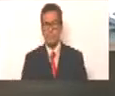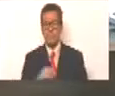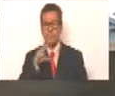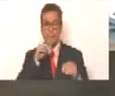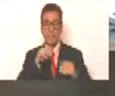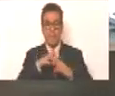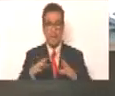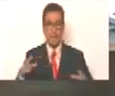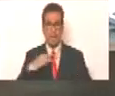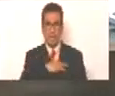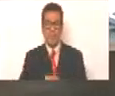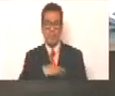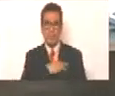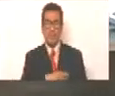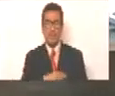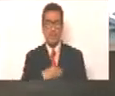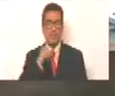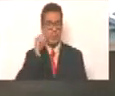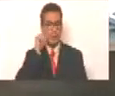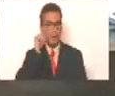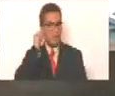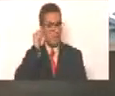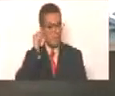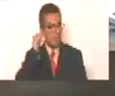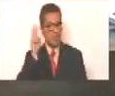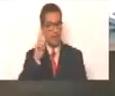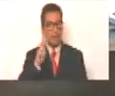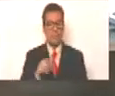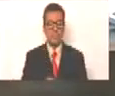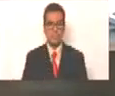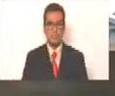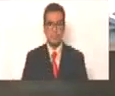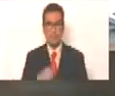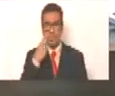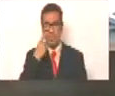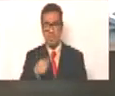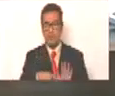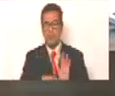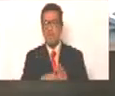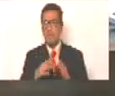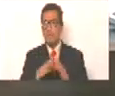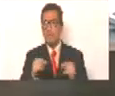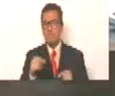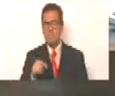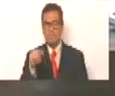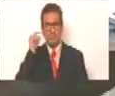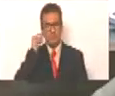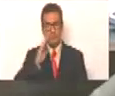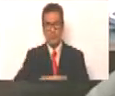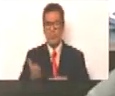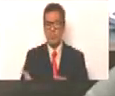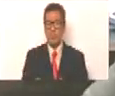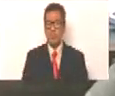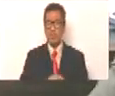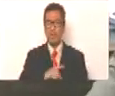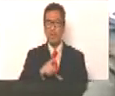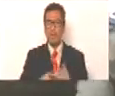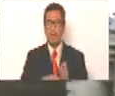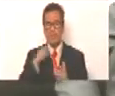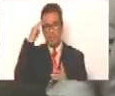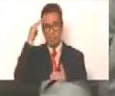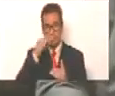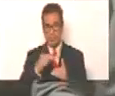misión Mujeres Venezuela, donde nos visibilizamos todas, es porque hay una absoluta madurez, no solo